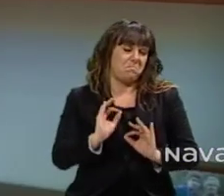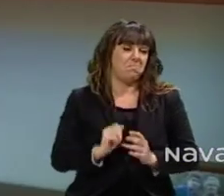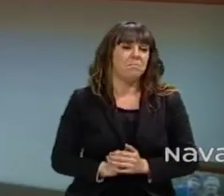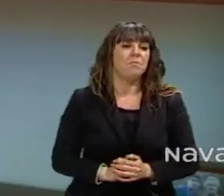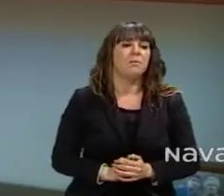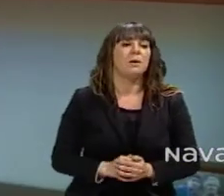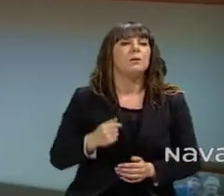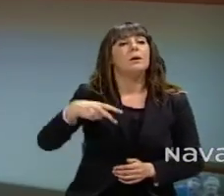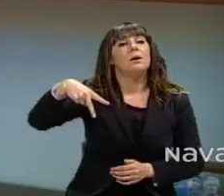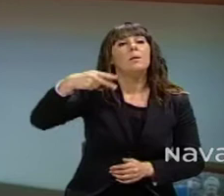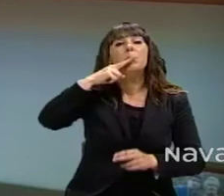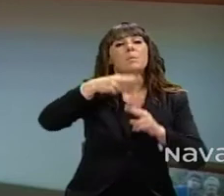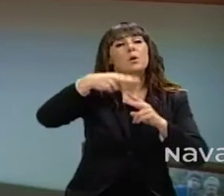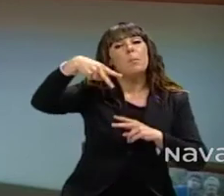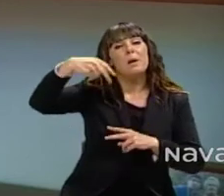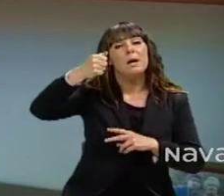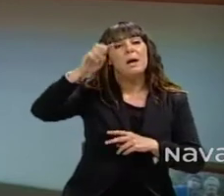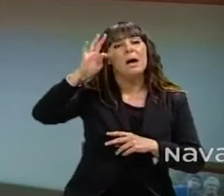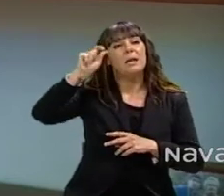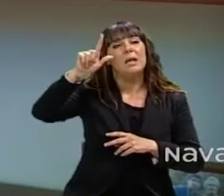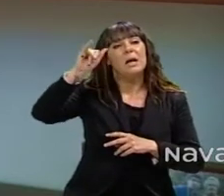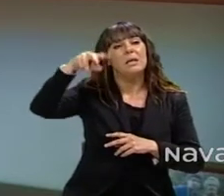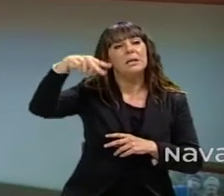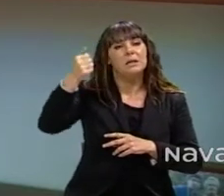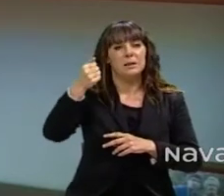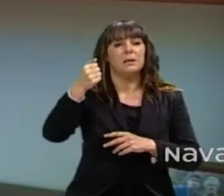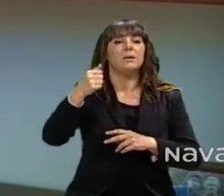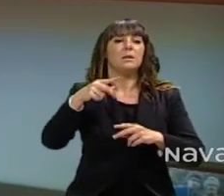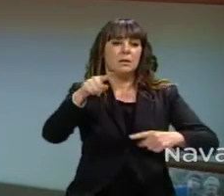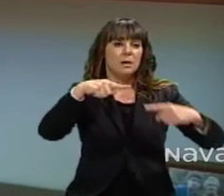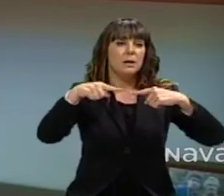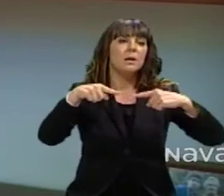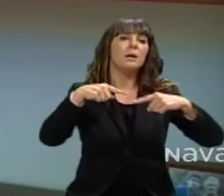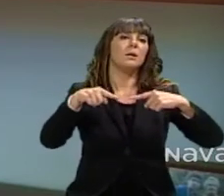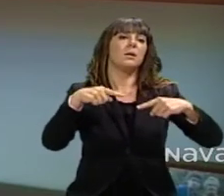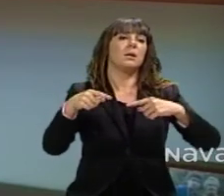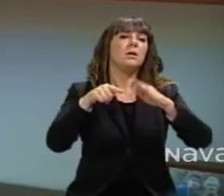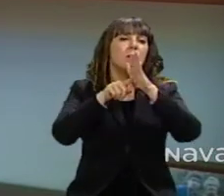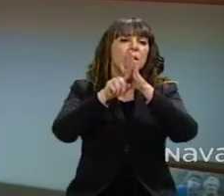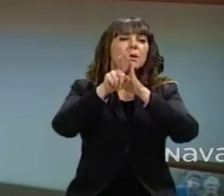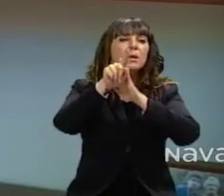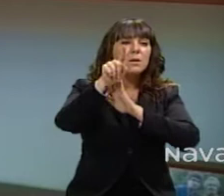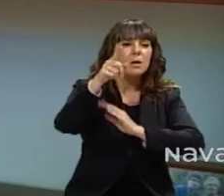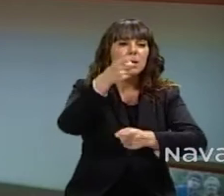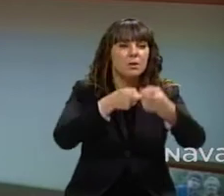Catalina Valencia. Yo soy gerente de desarrollo de negocio de la Alianza